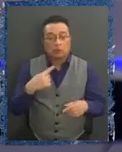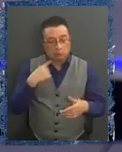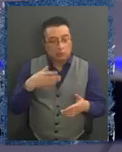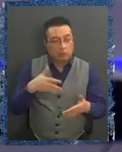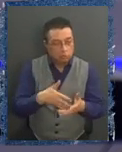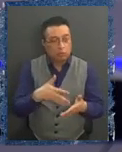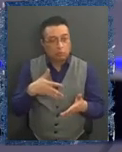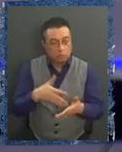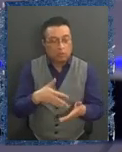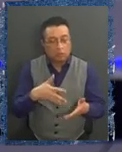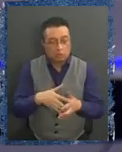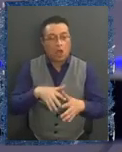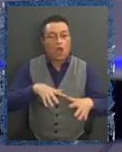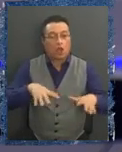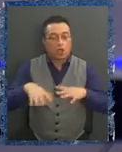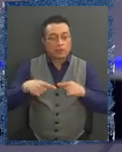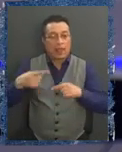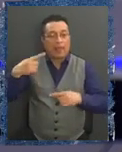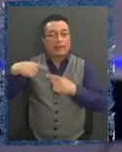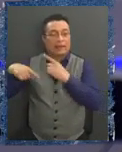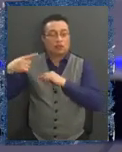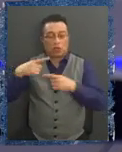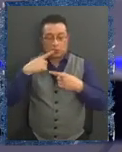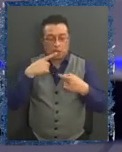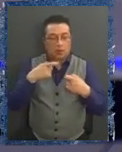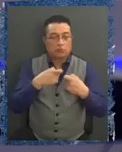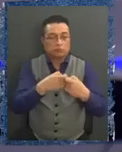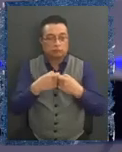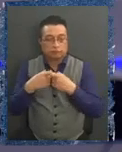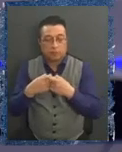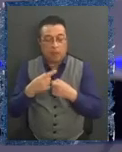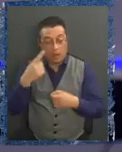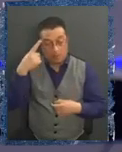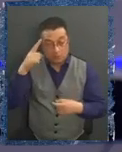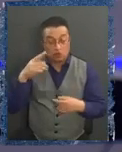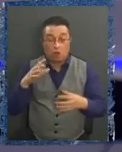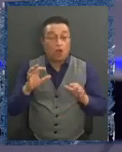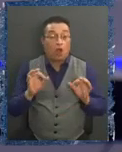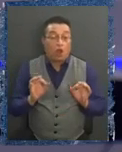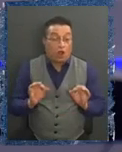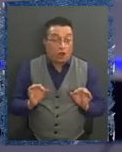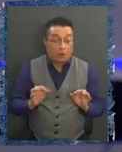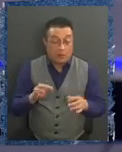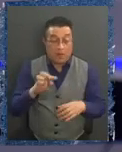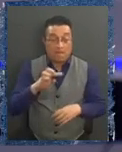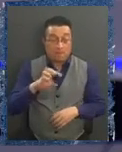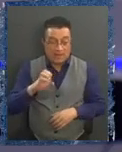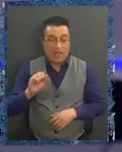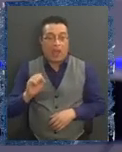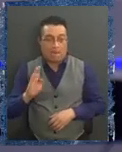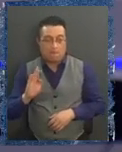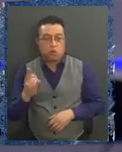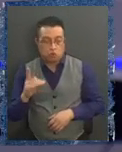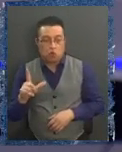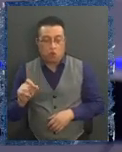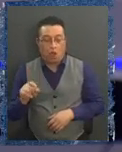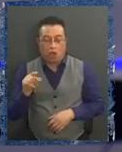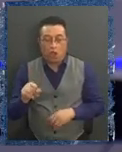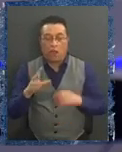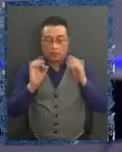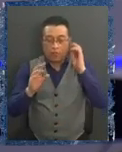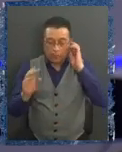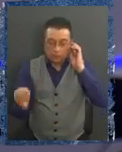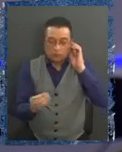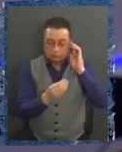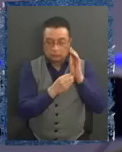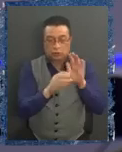naturalmente con las cuestiones históricas debatidas. Pero naturalmente el preámbulo de estar contenido en el texto de la